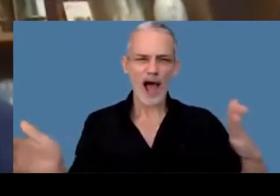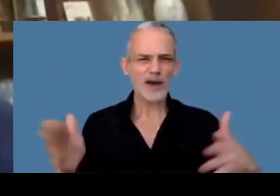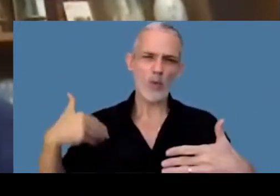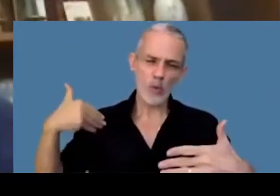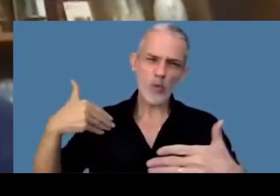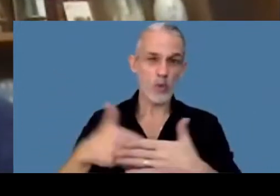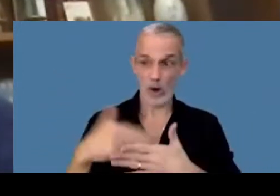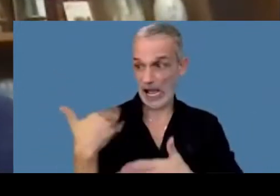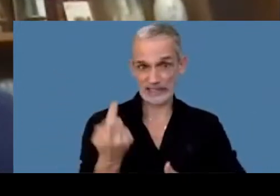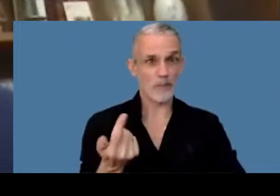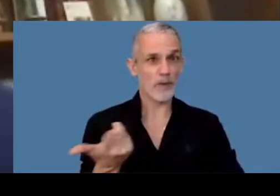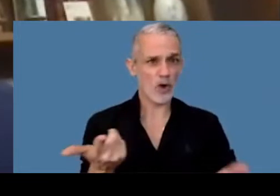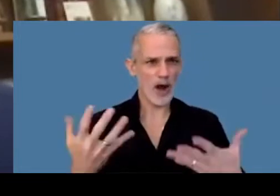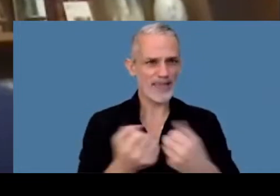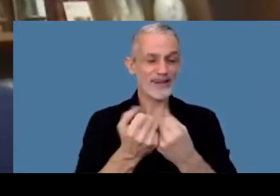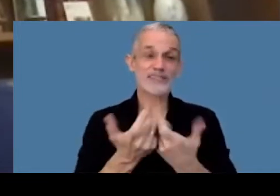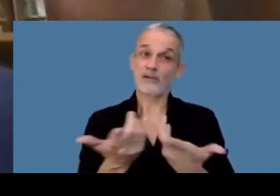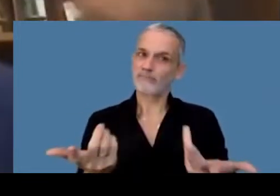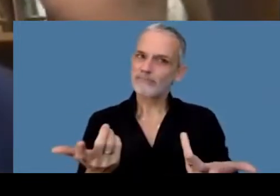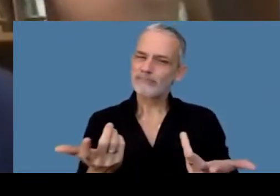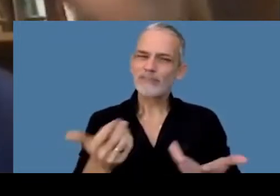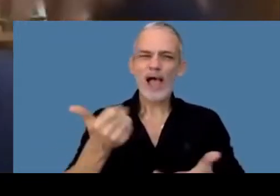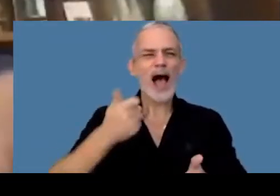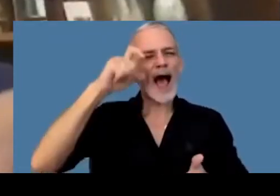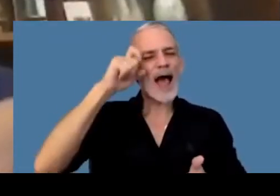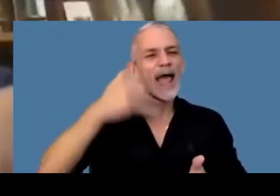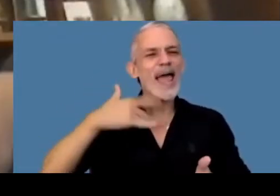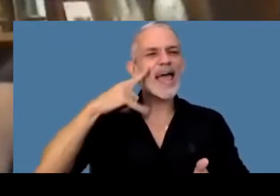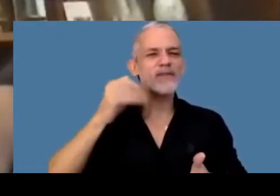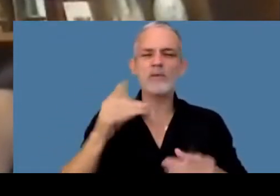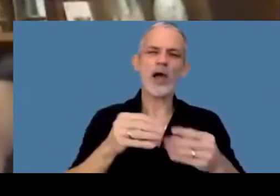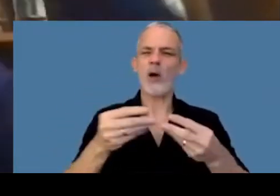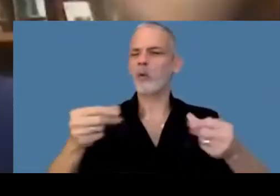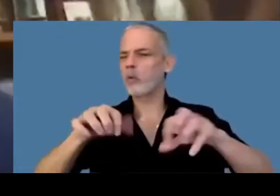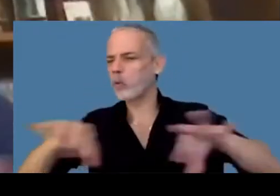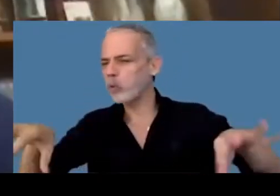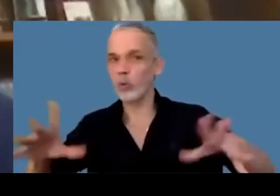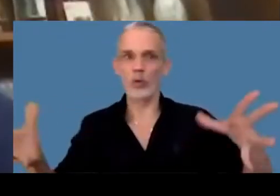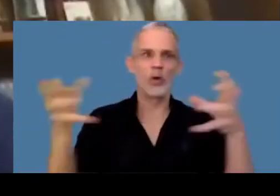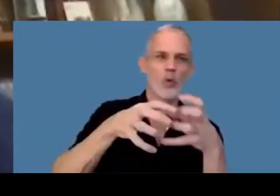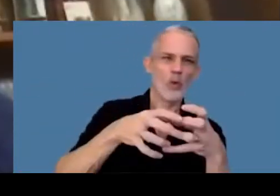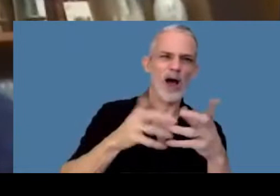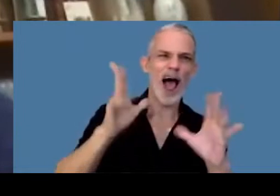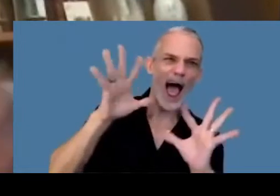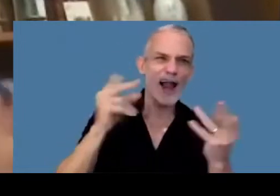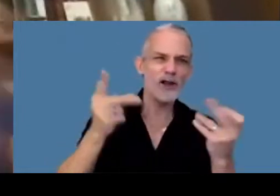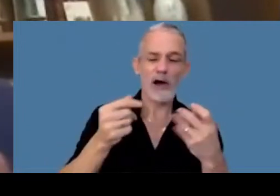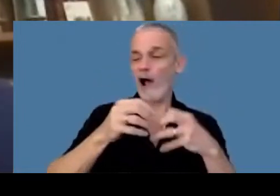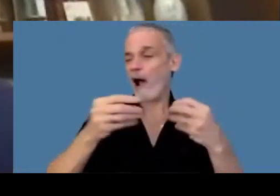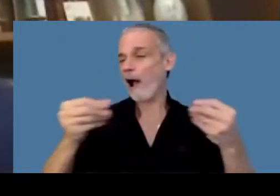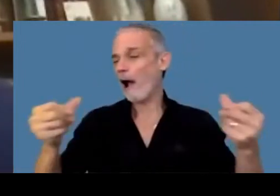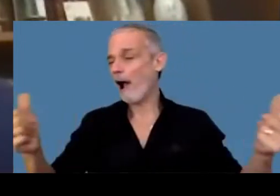tiempo. Bueno, no es que AEFIP se desarma y se arma cada vez que hay algo, porque